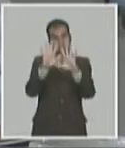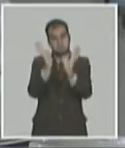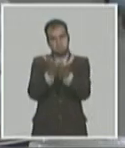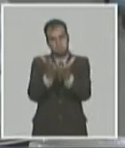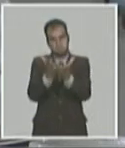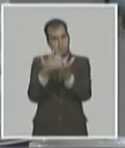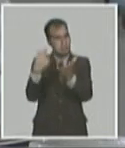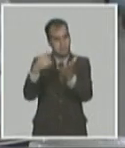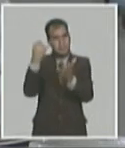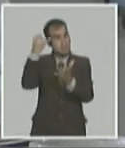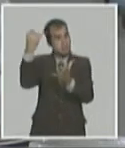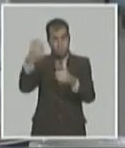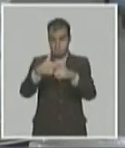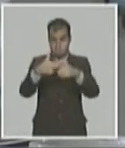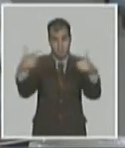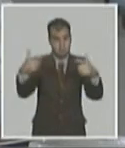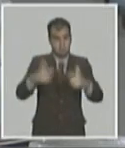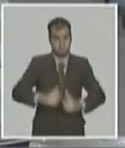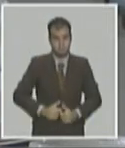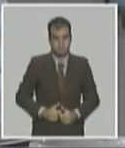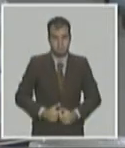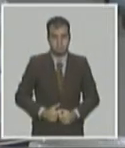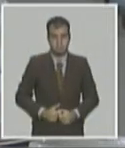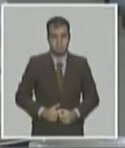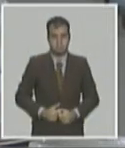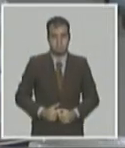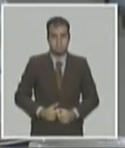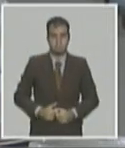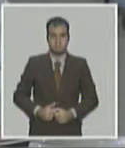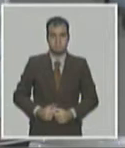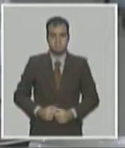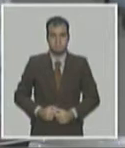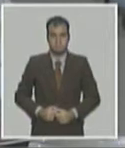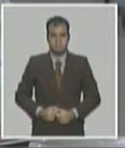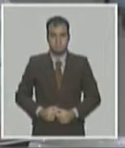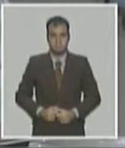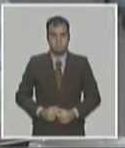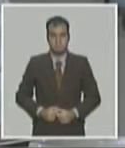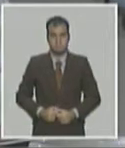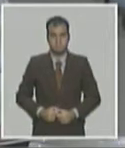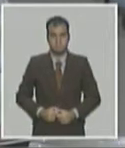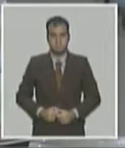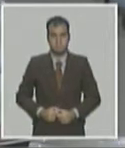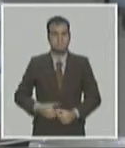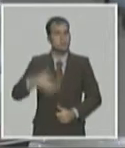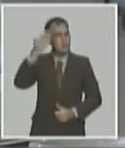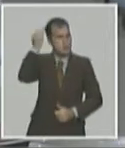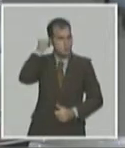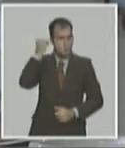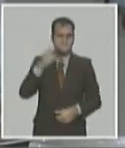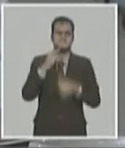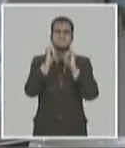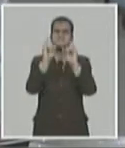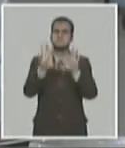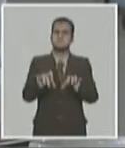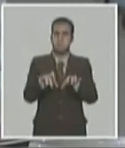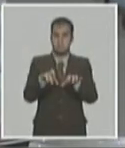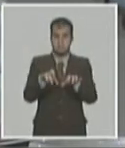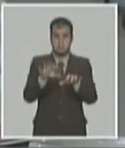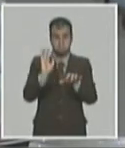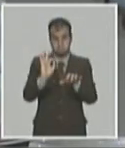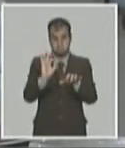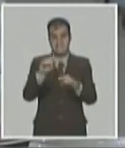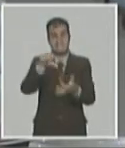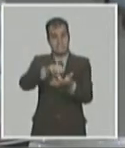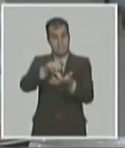ideológica. Sobre estos temas, él hizo un amplio balance en el informe central, reconociendo los resultados que se